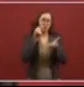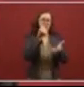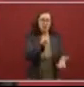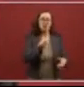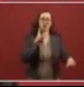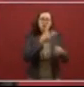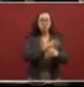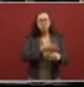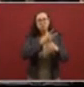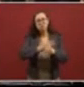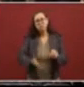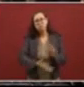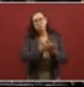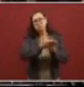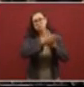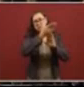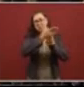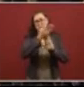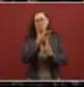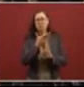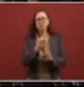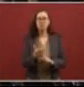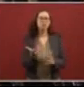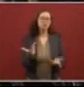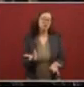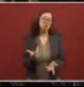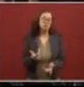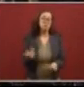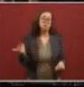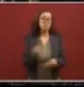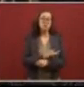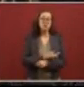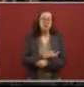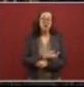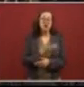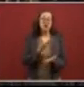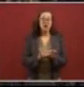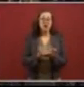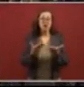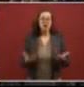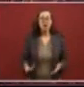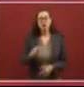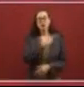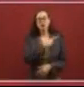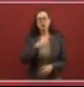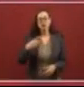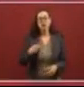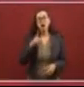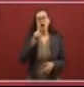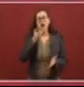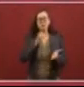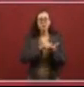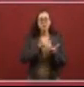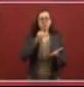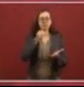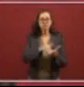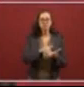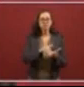es que hay una deuda de cerca de 1,000